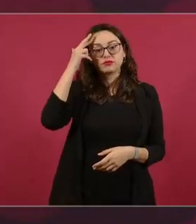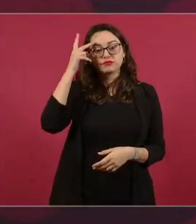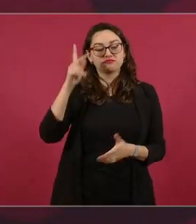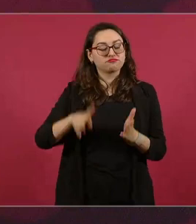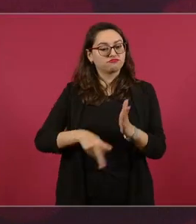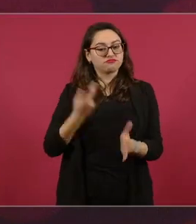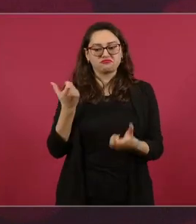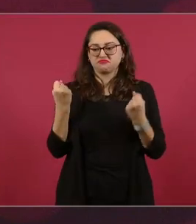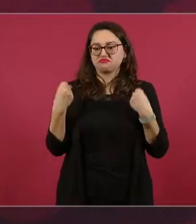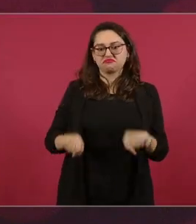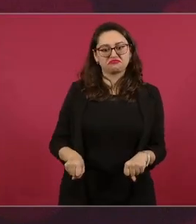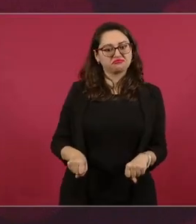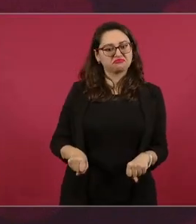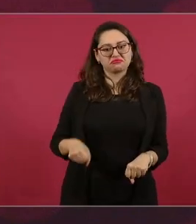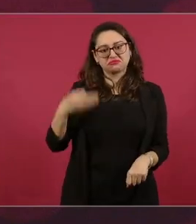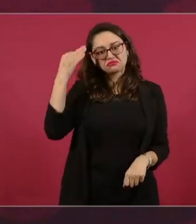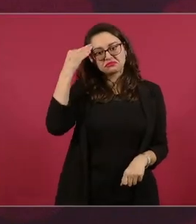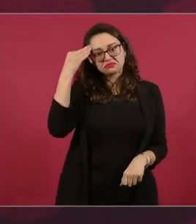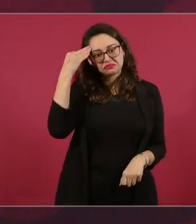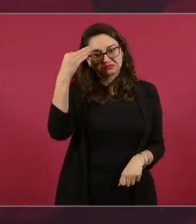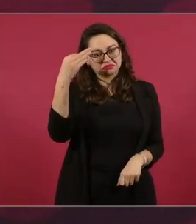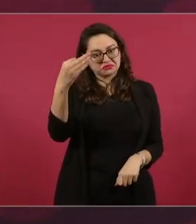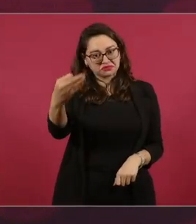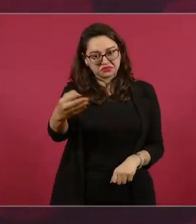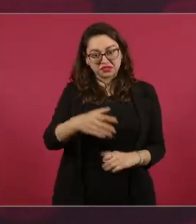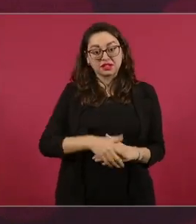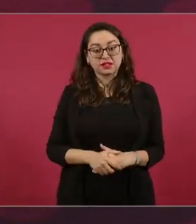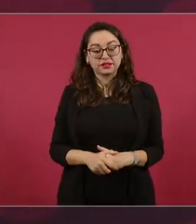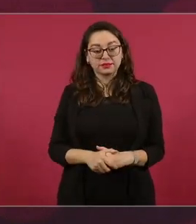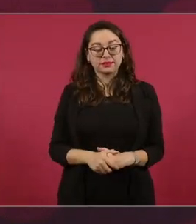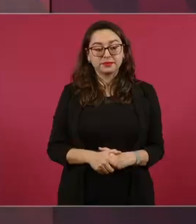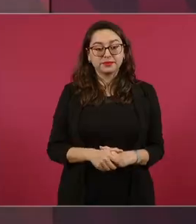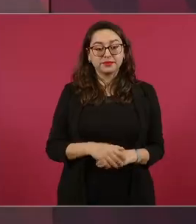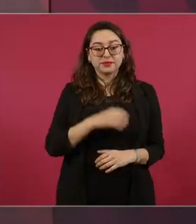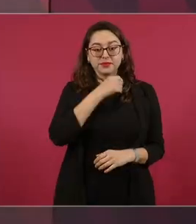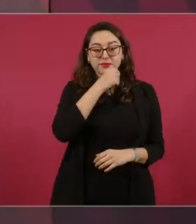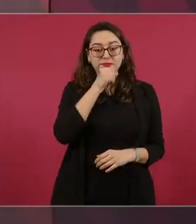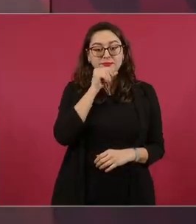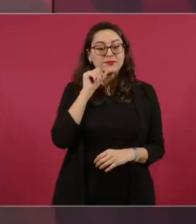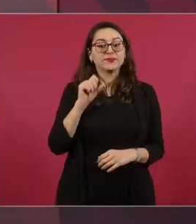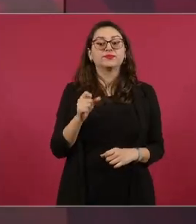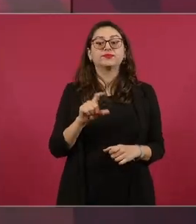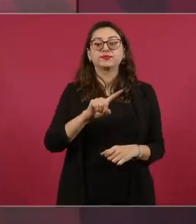dictadura. Luego está el caso de General Obregón.